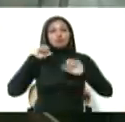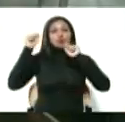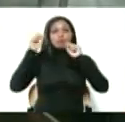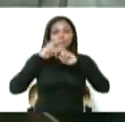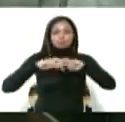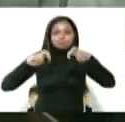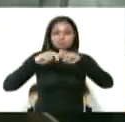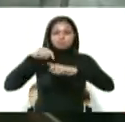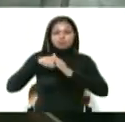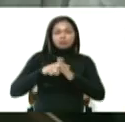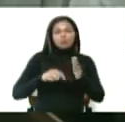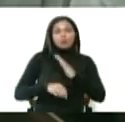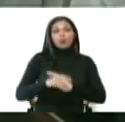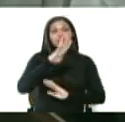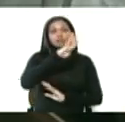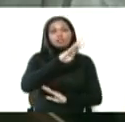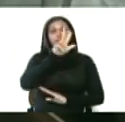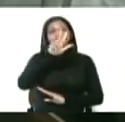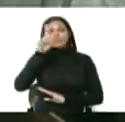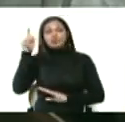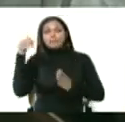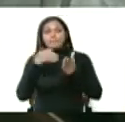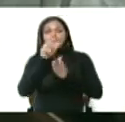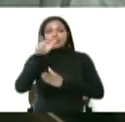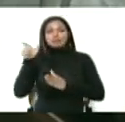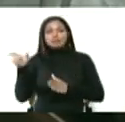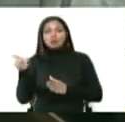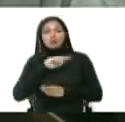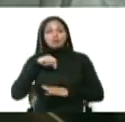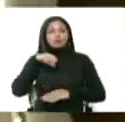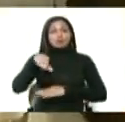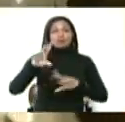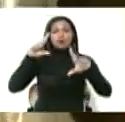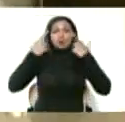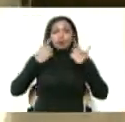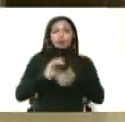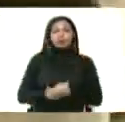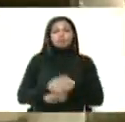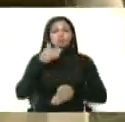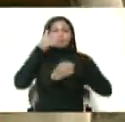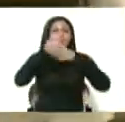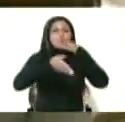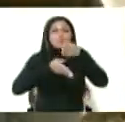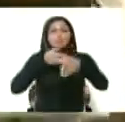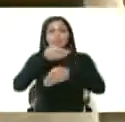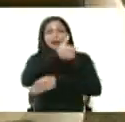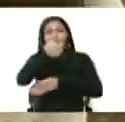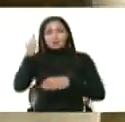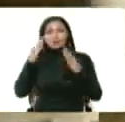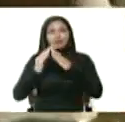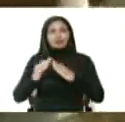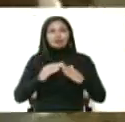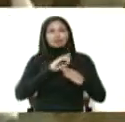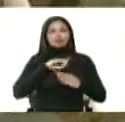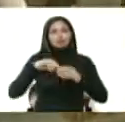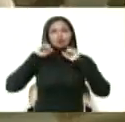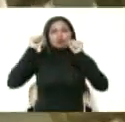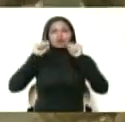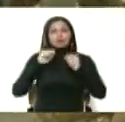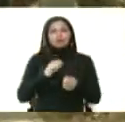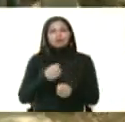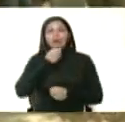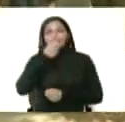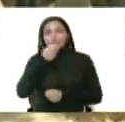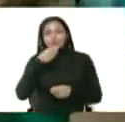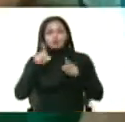pesquisar 431 mil habitantes de nuestro estado. Hemos ido casa por casa, hemos logrado realizar las